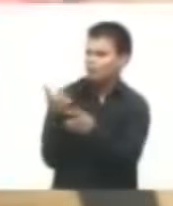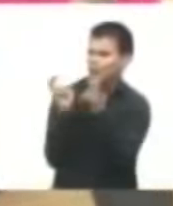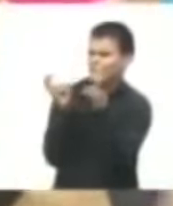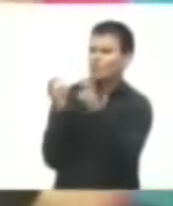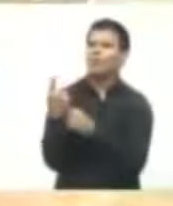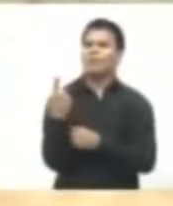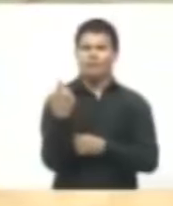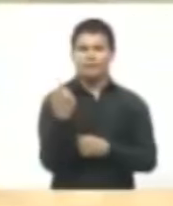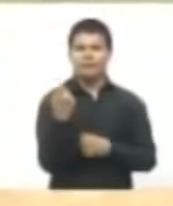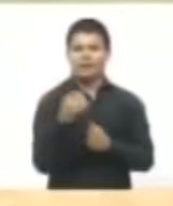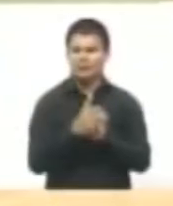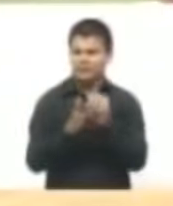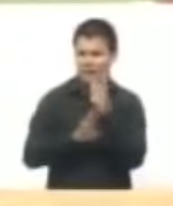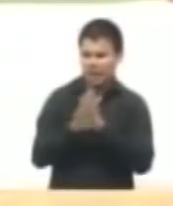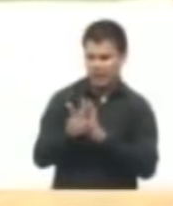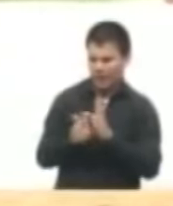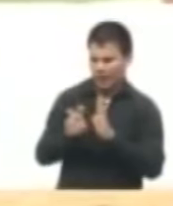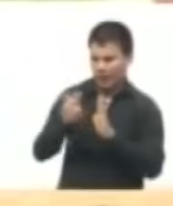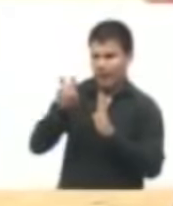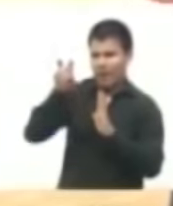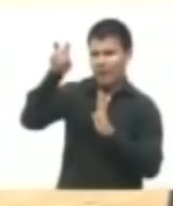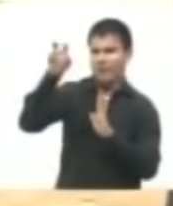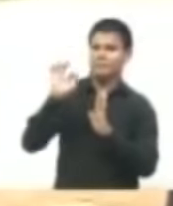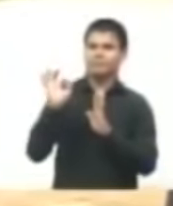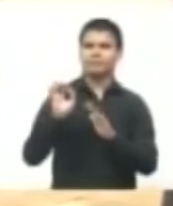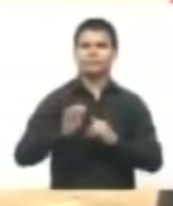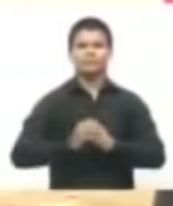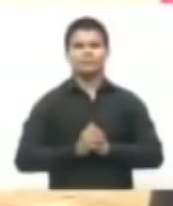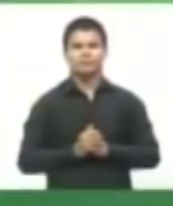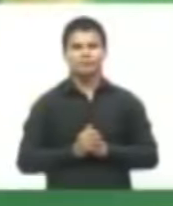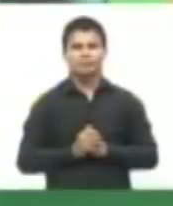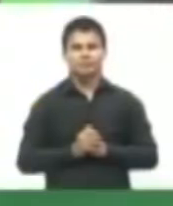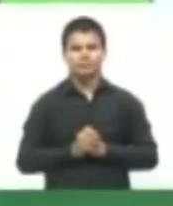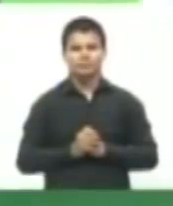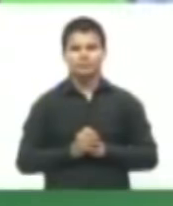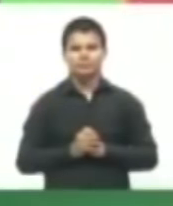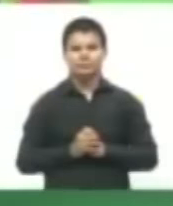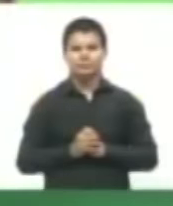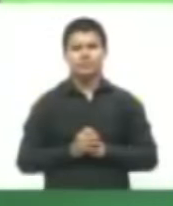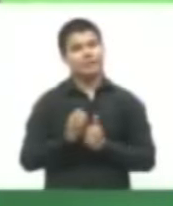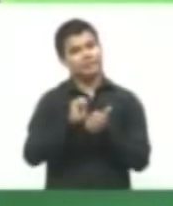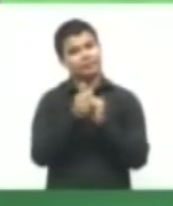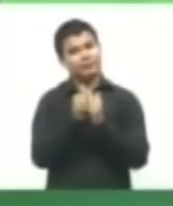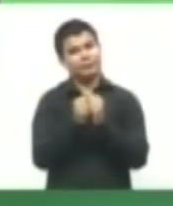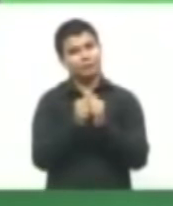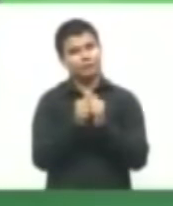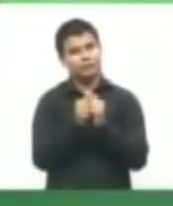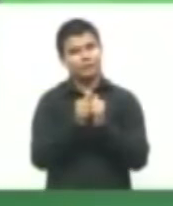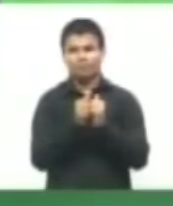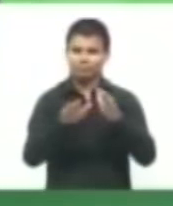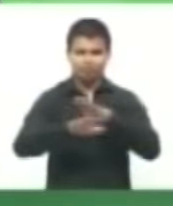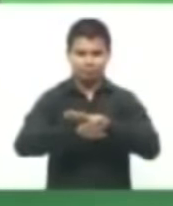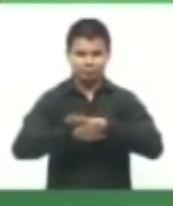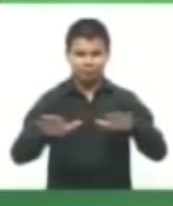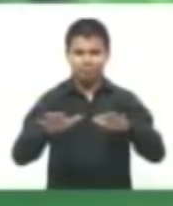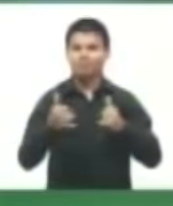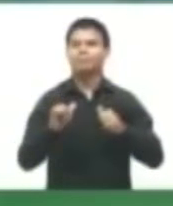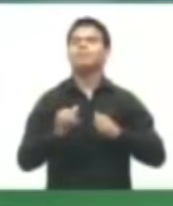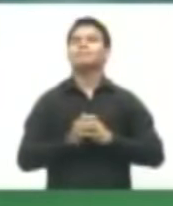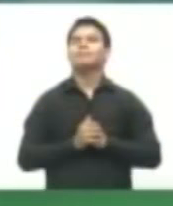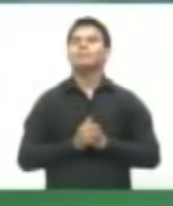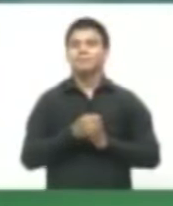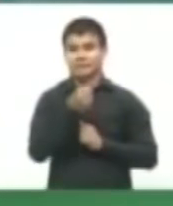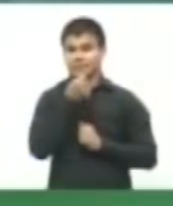elevar el nivel de esta disciplina en el Atlántico. Bueno, en deportes no tengo más esta tarde, pero